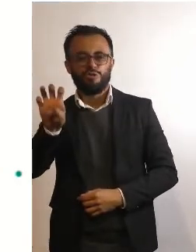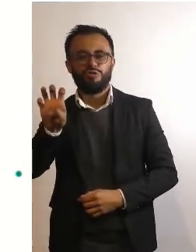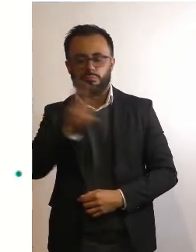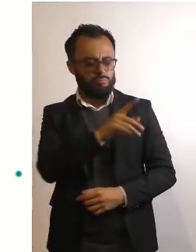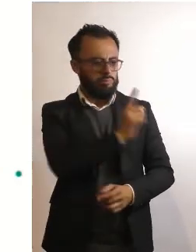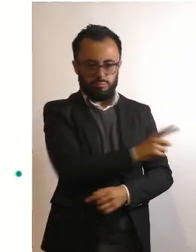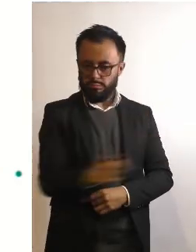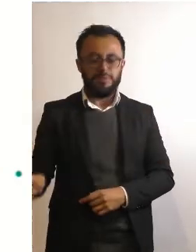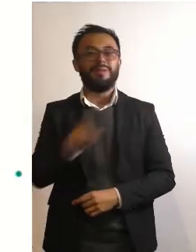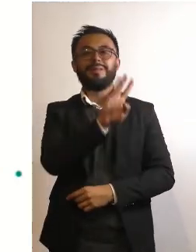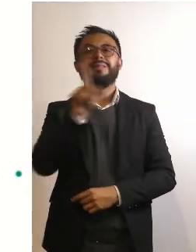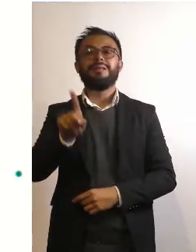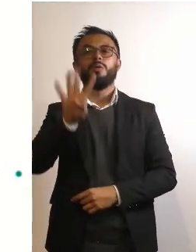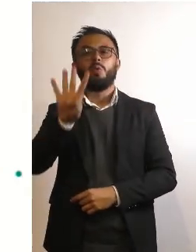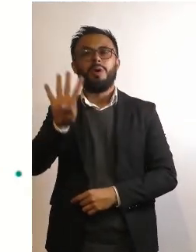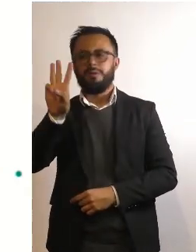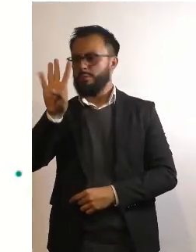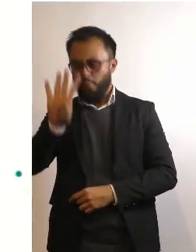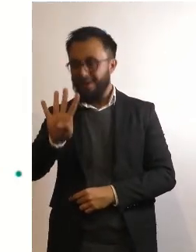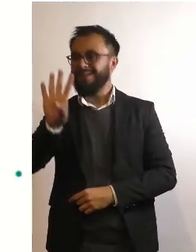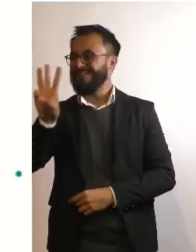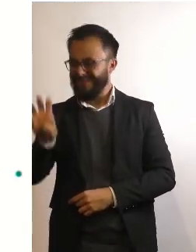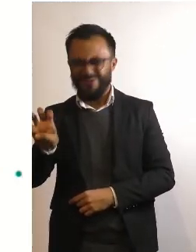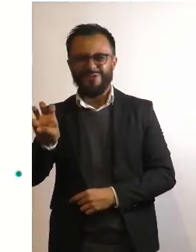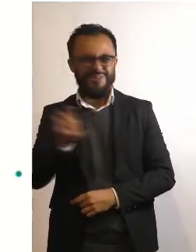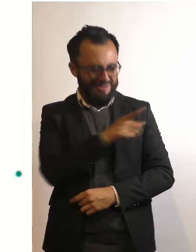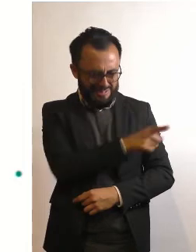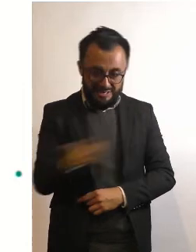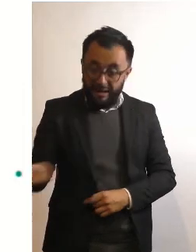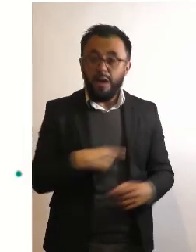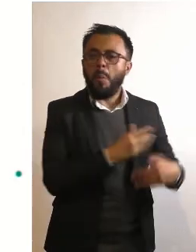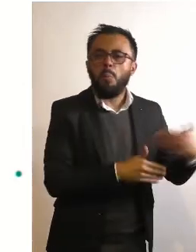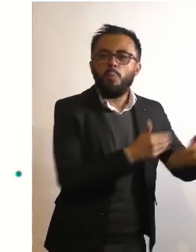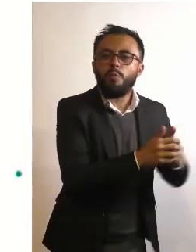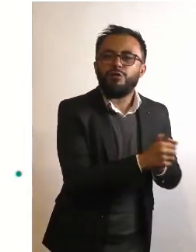impactado las actividades a nivel de